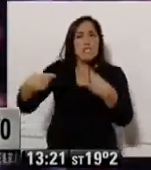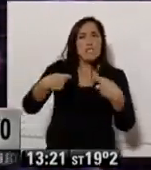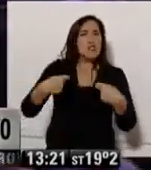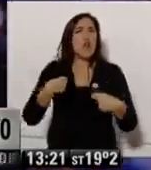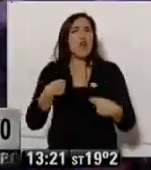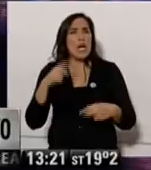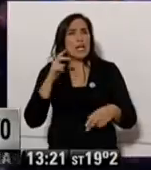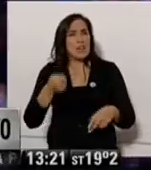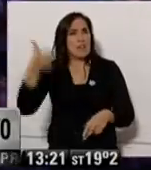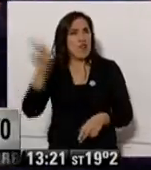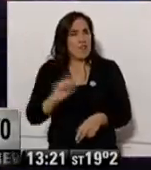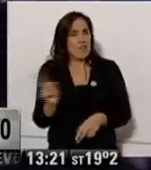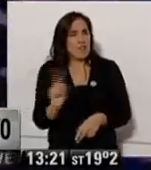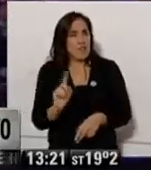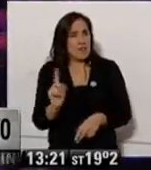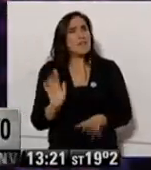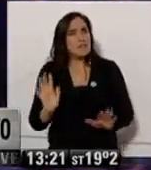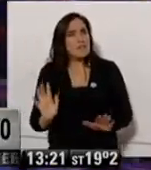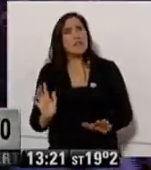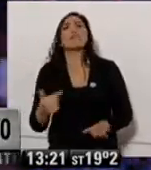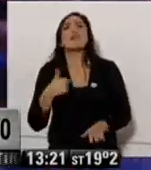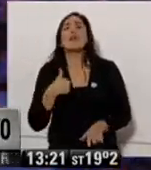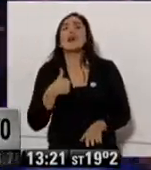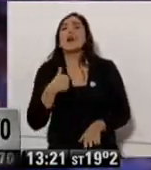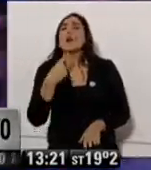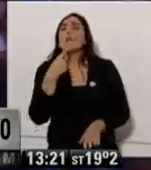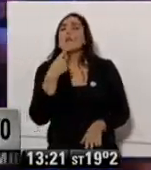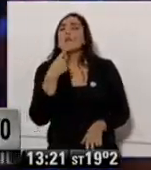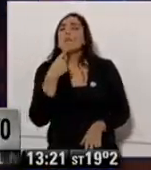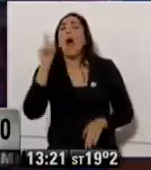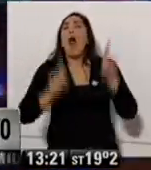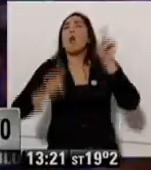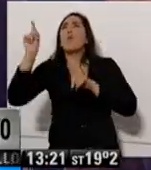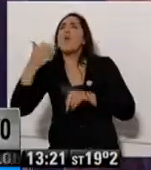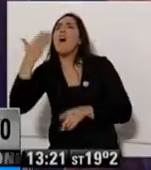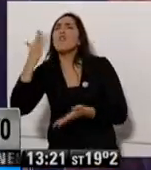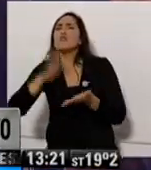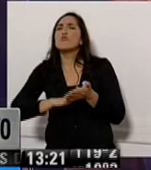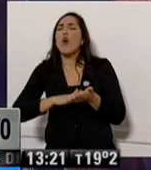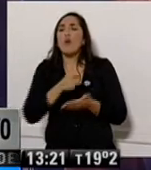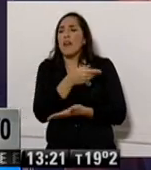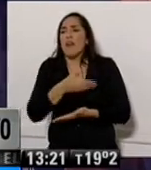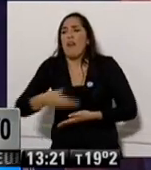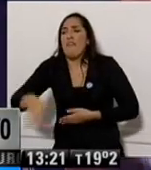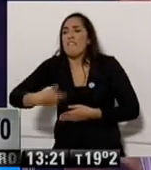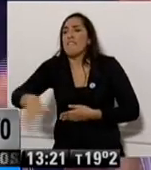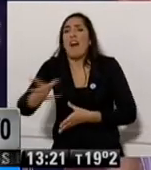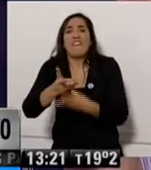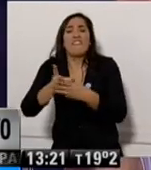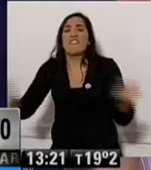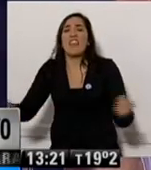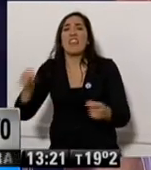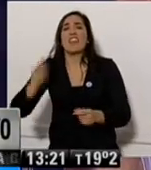me pregunto, cuando alguno habla de fin de ciclo, ¿será que piensan que